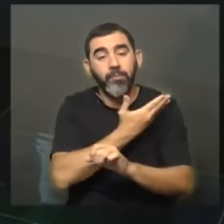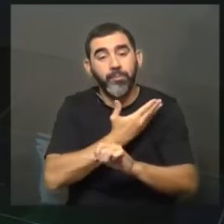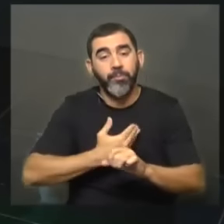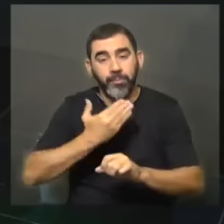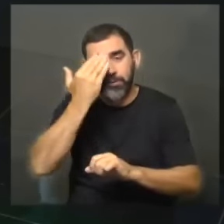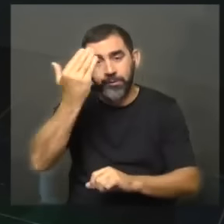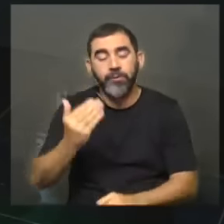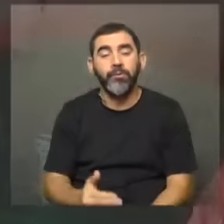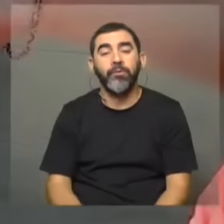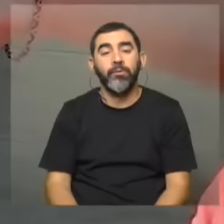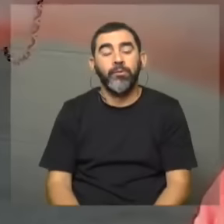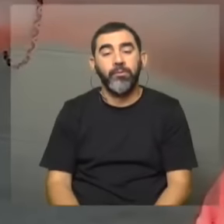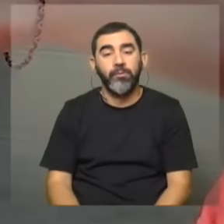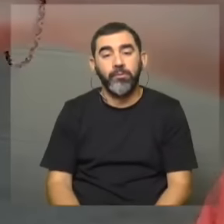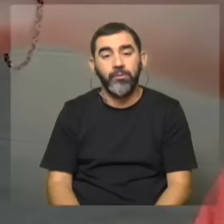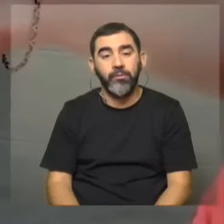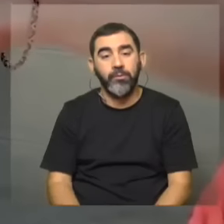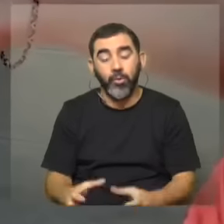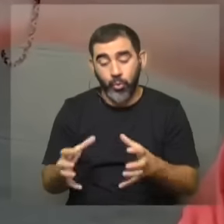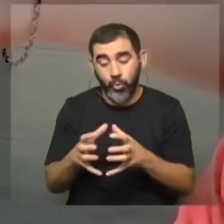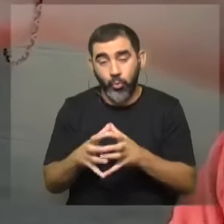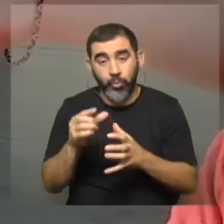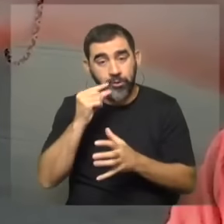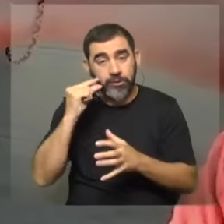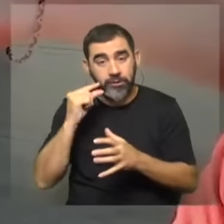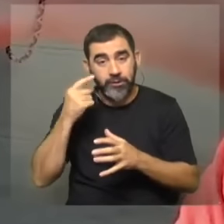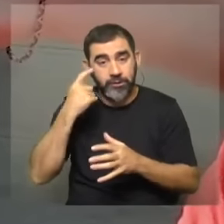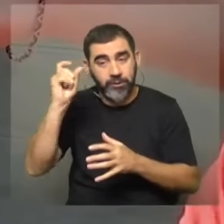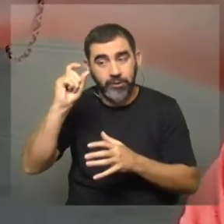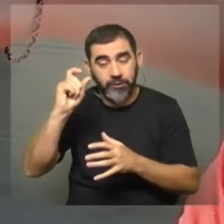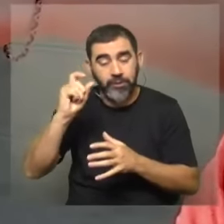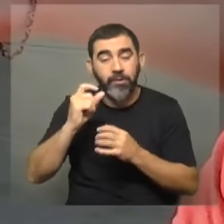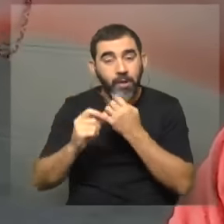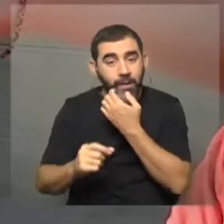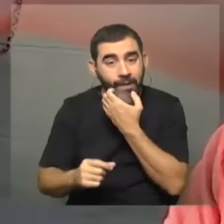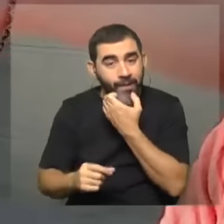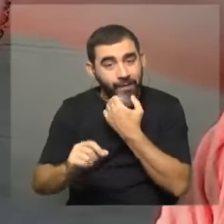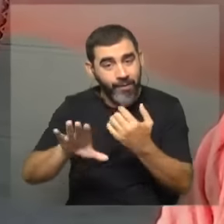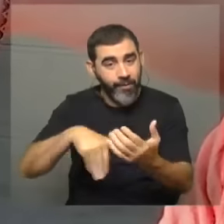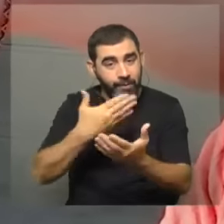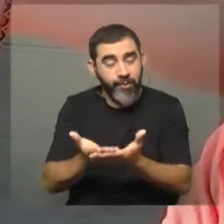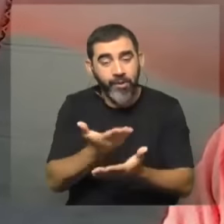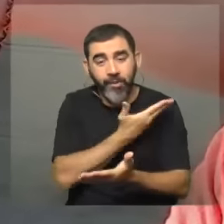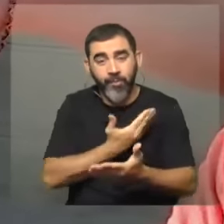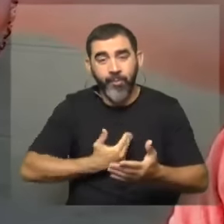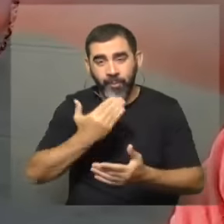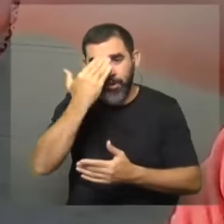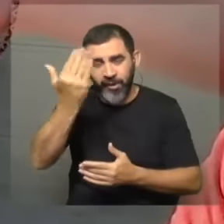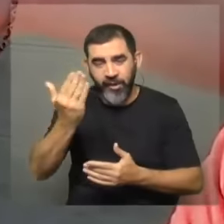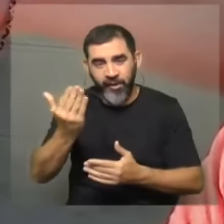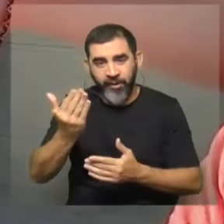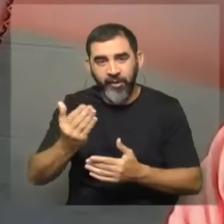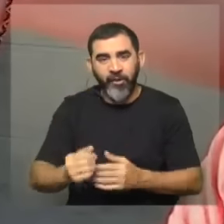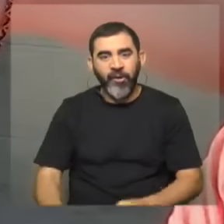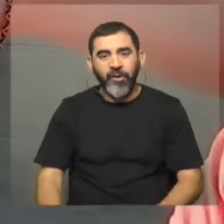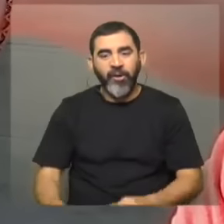frente amplio desde convocatoria sista decidimos tomar la iniciativa de plantearle al presidente del frente amplio justamente